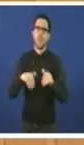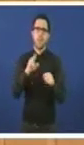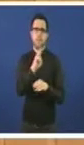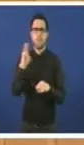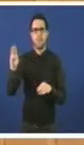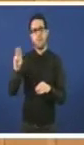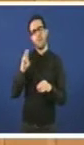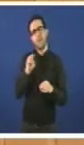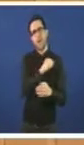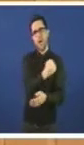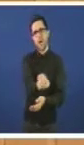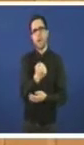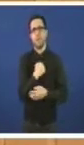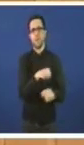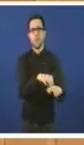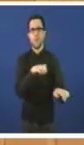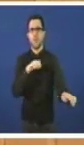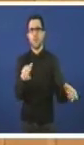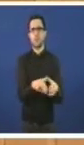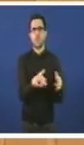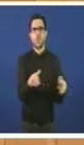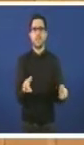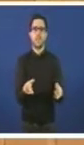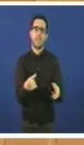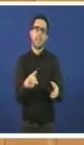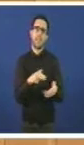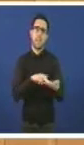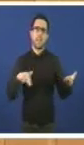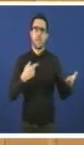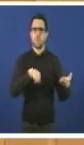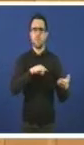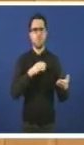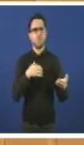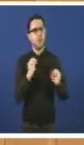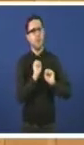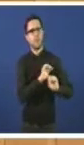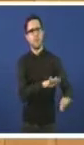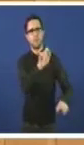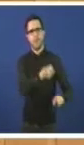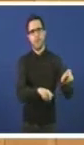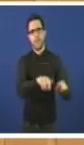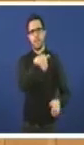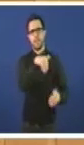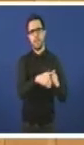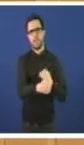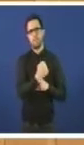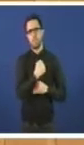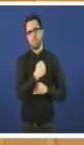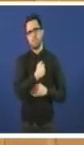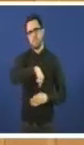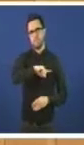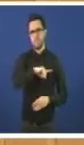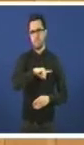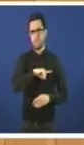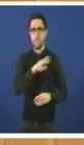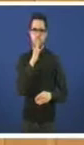traicionamos a gente que nos vota por eso no podemos derogar o decreto do plurilingüismo aparte de